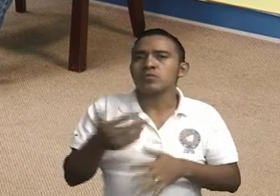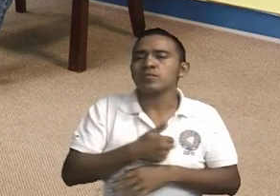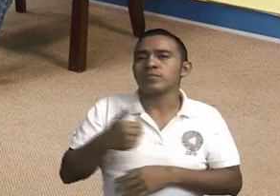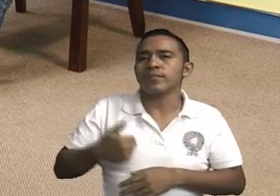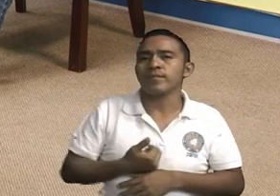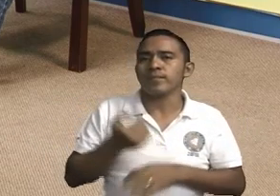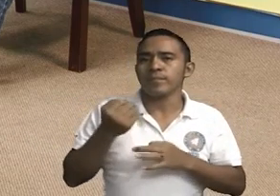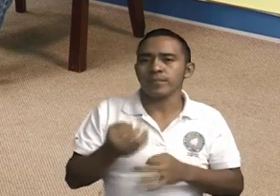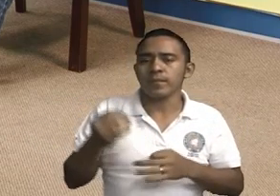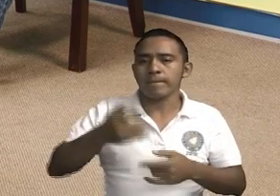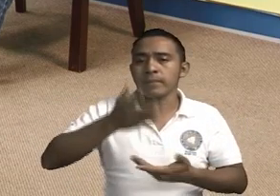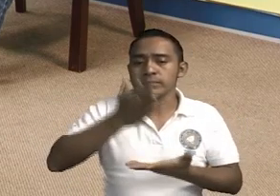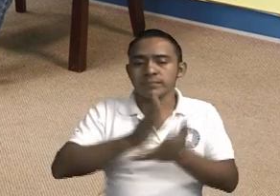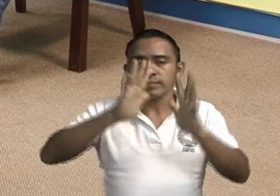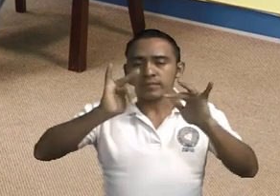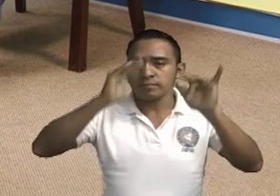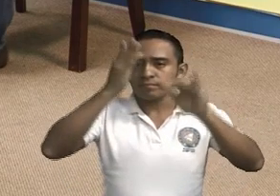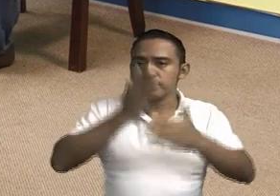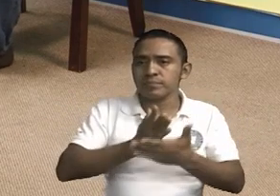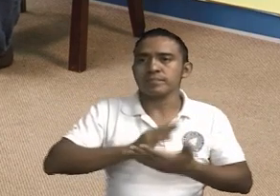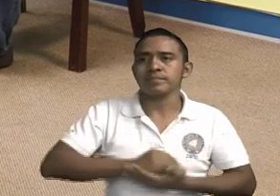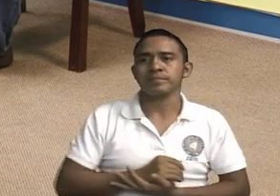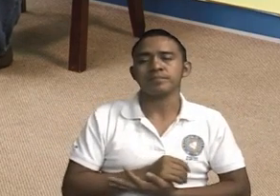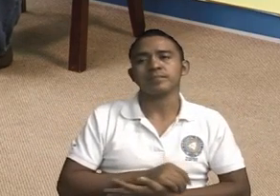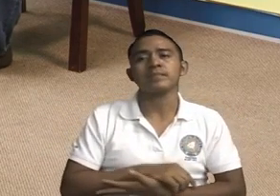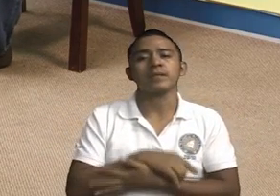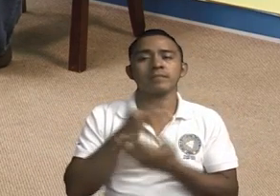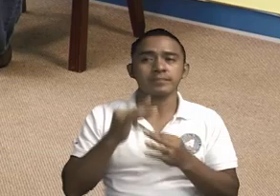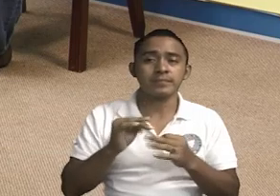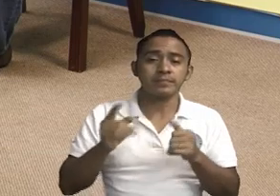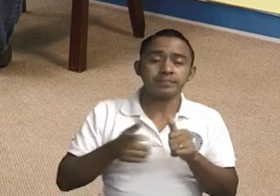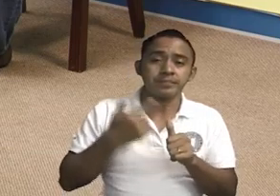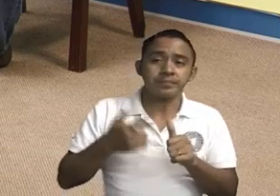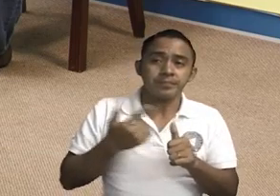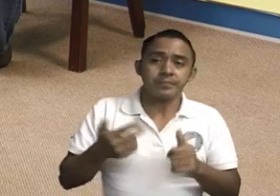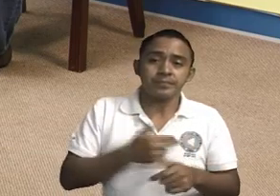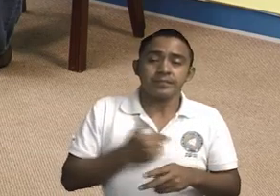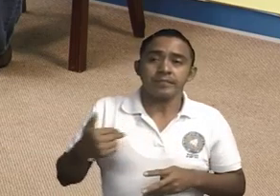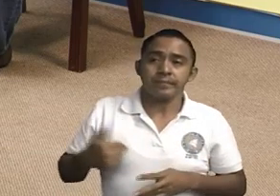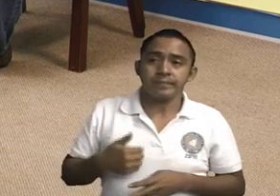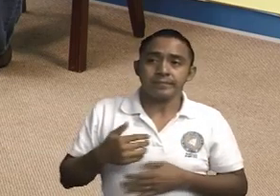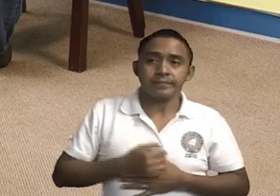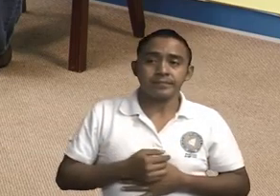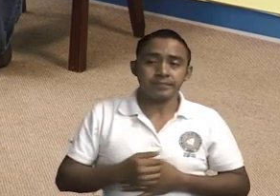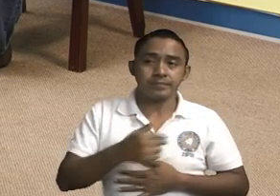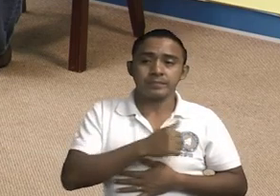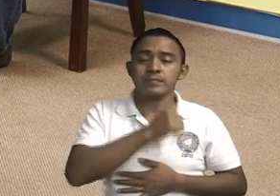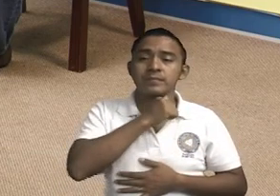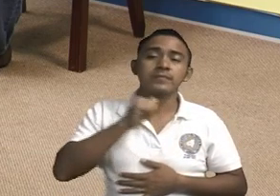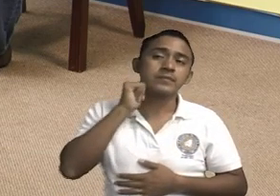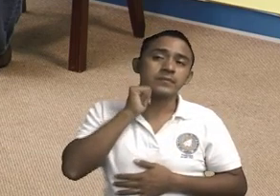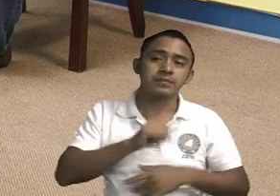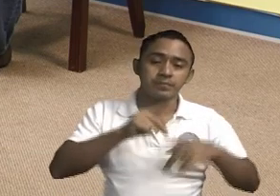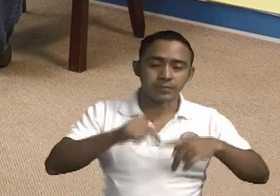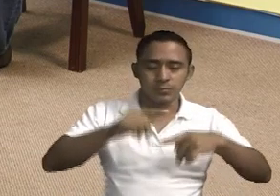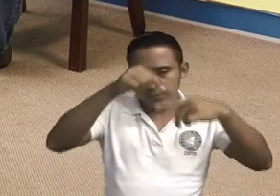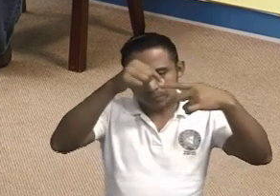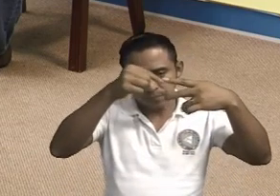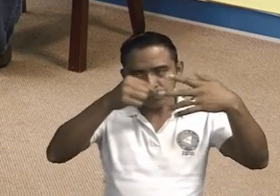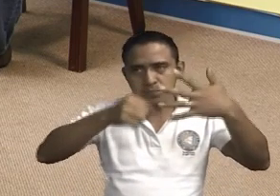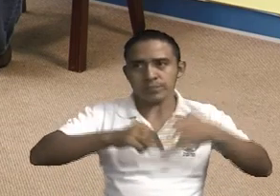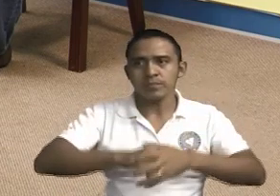diagnostican esta enfermedad? Ok, lo primero que se hace es, ¿verdad?, realizar todos los exámenes generales del paciente,